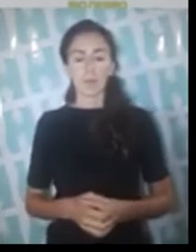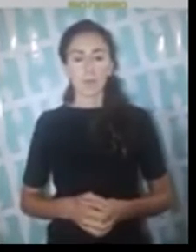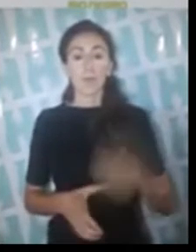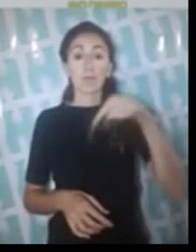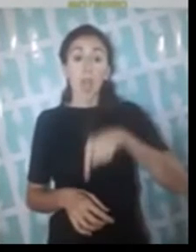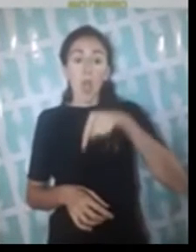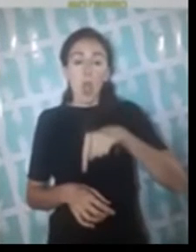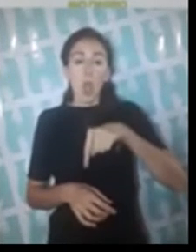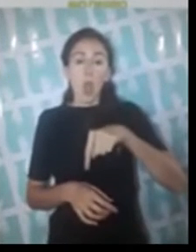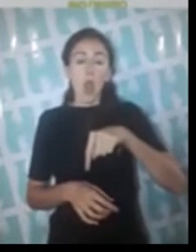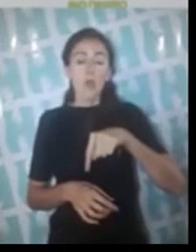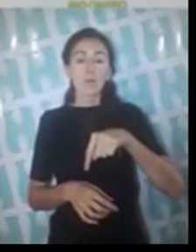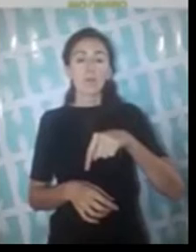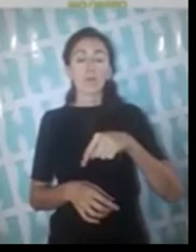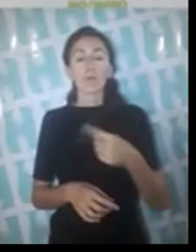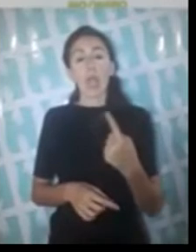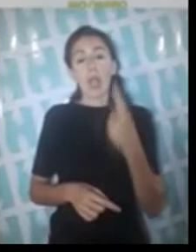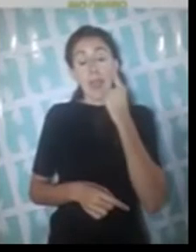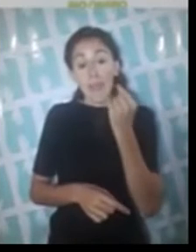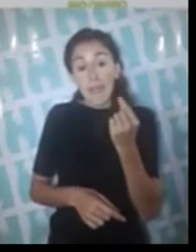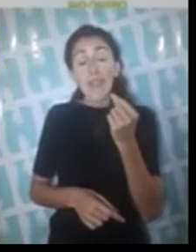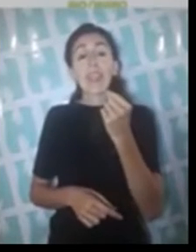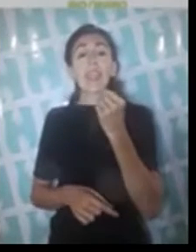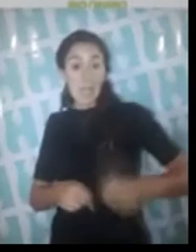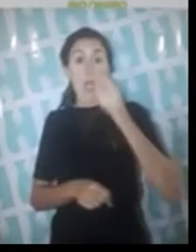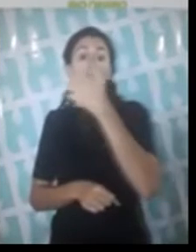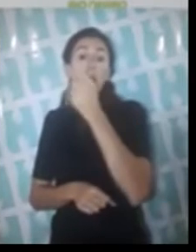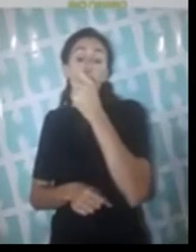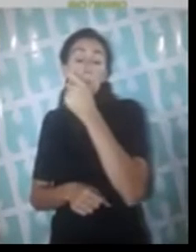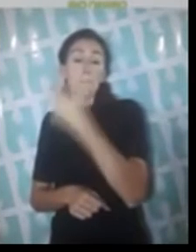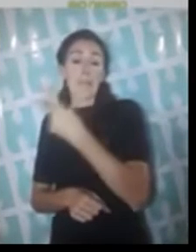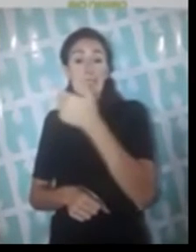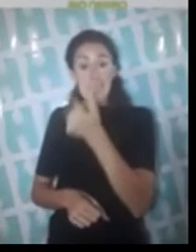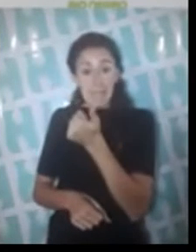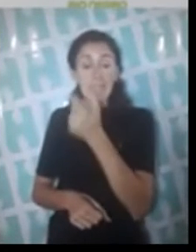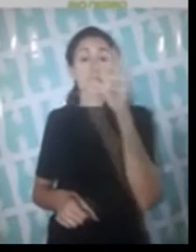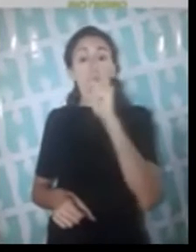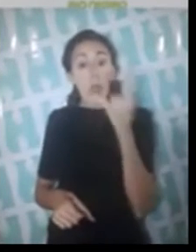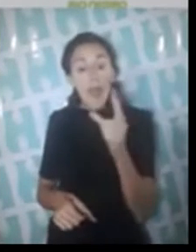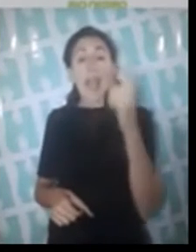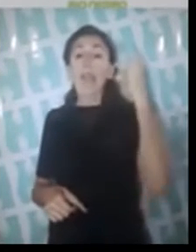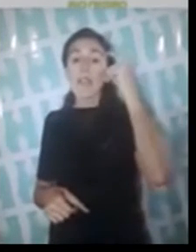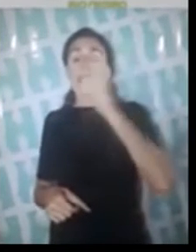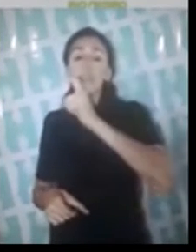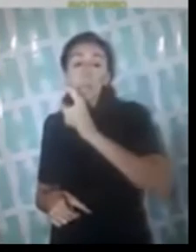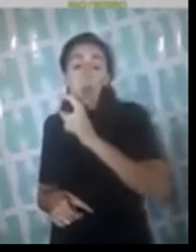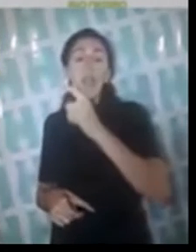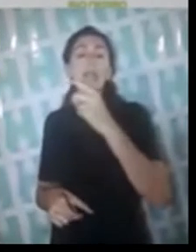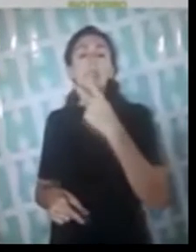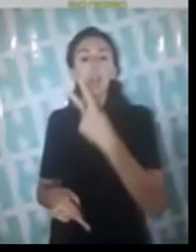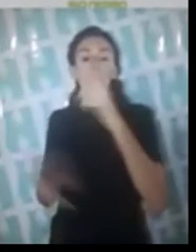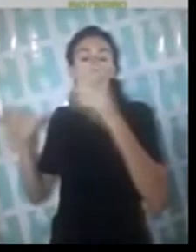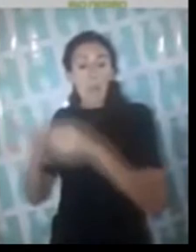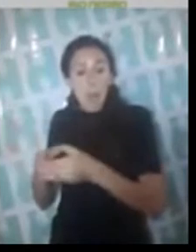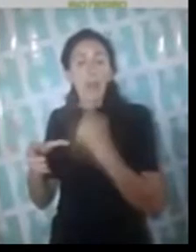Hoy en el día tenemos 14 pacientes en Bariloche, 27 pacientes en Choele, 10 en Cipolletti, 22 en La Marque, 6